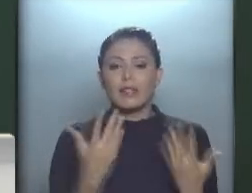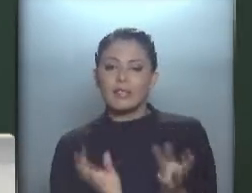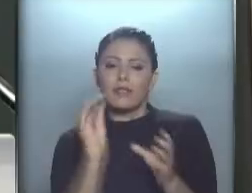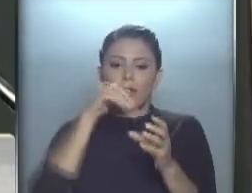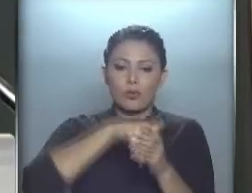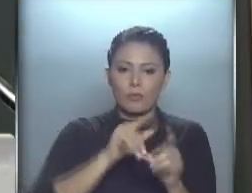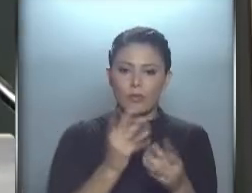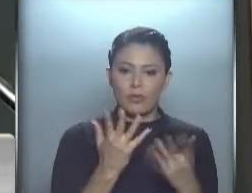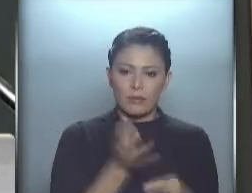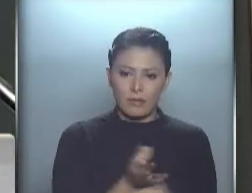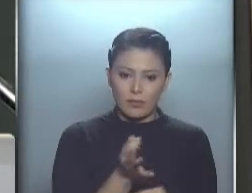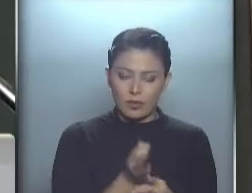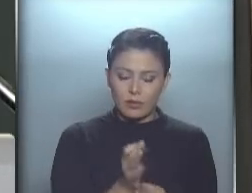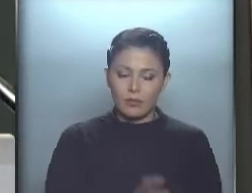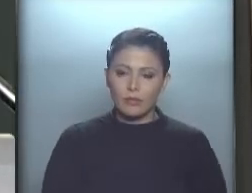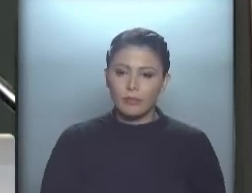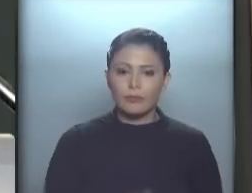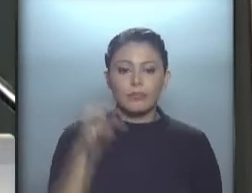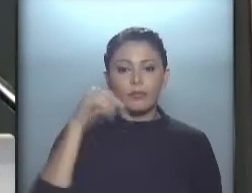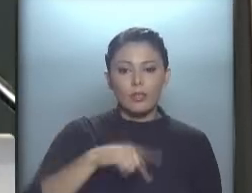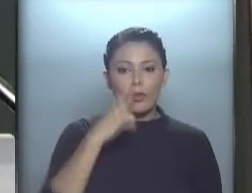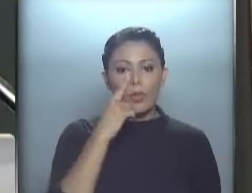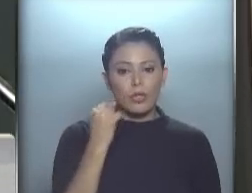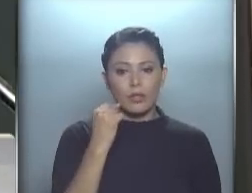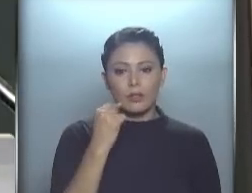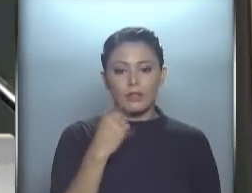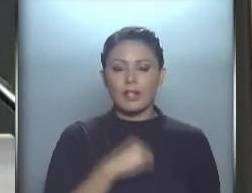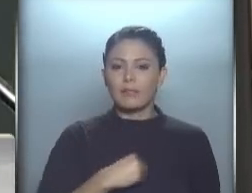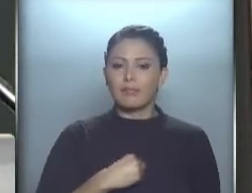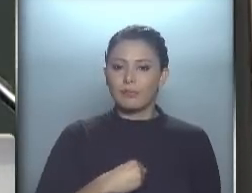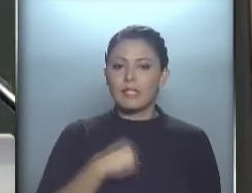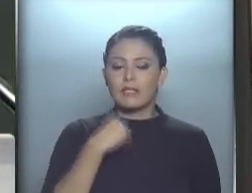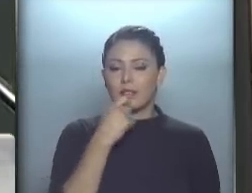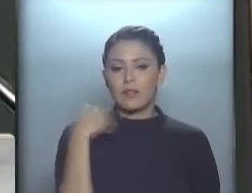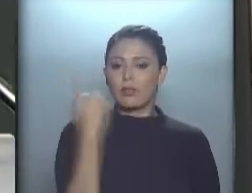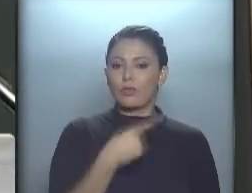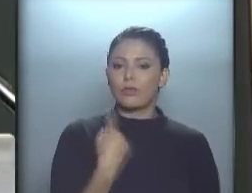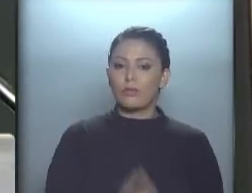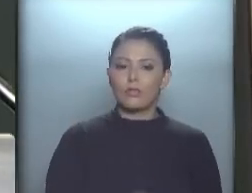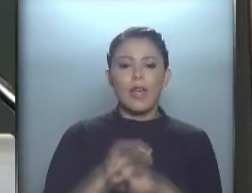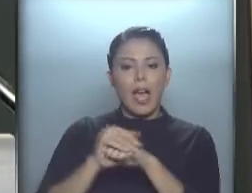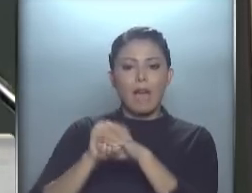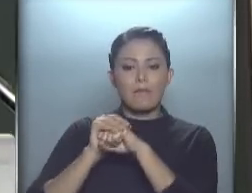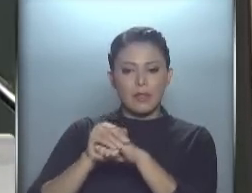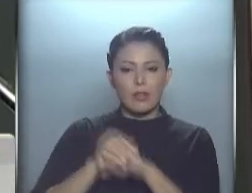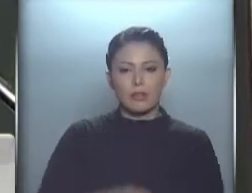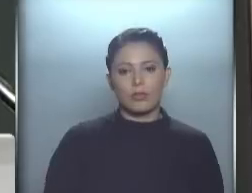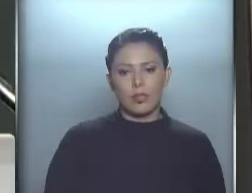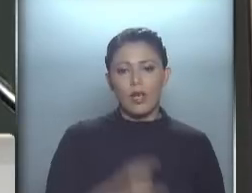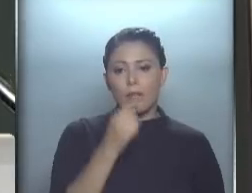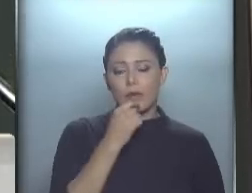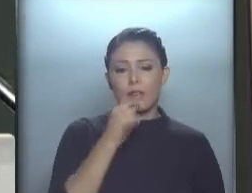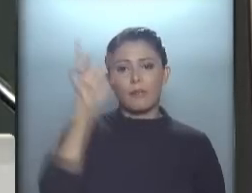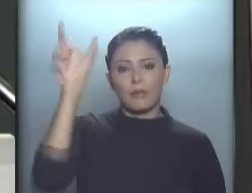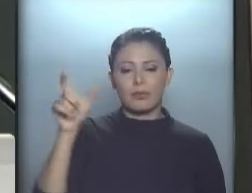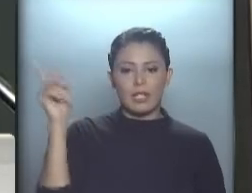sistema Hoy es un día eh Muy clo a los sentimientos de quienes fuimos este amigos como el caso de Néstor